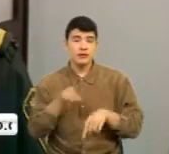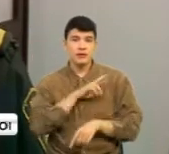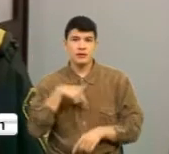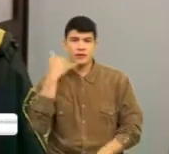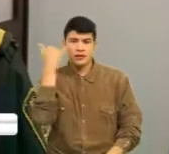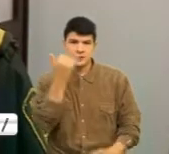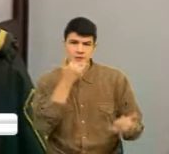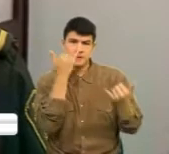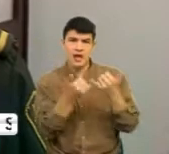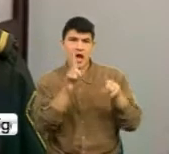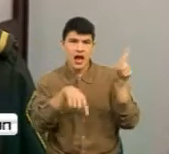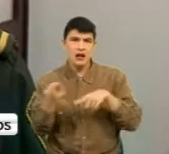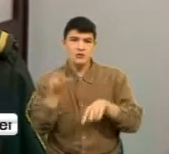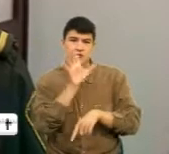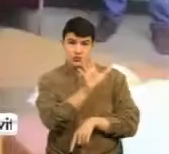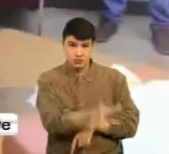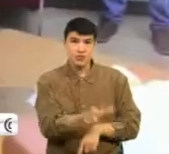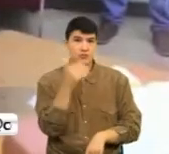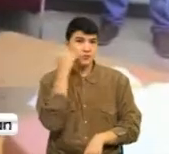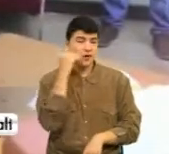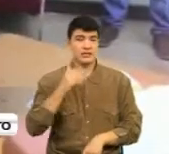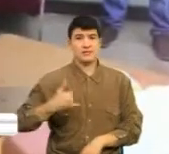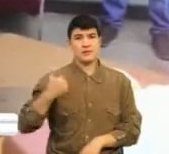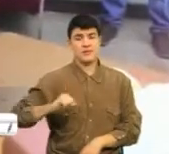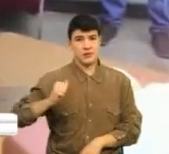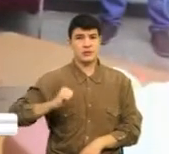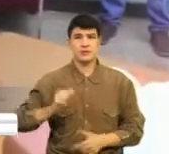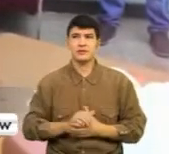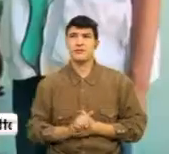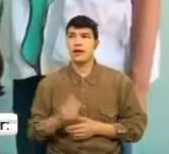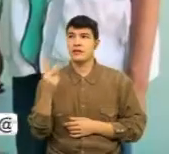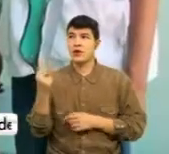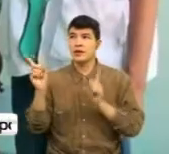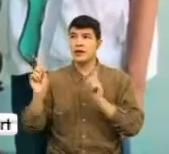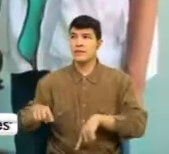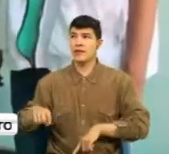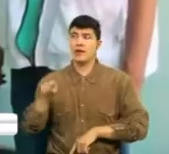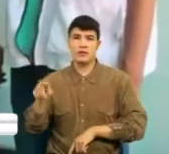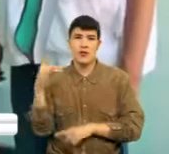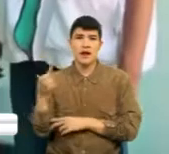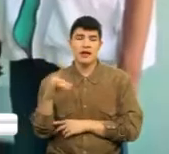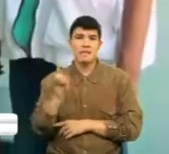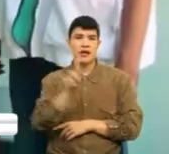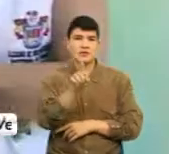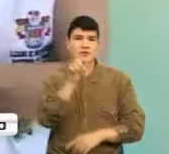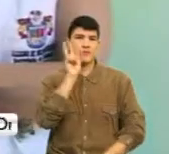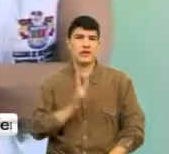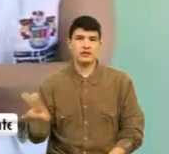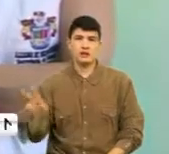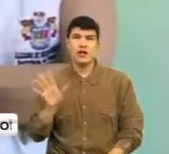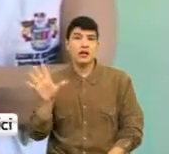algunas dedicadas a la prostitución entre los extranjeros hay dos argentinos y 21 venezolanos todos